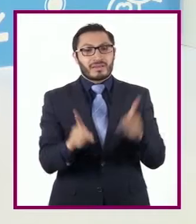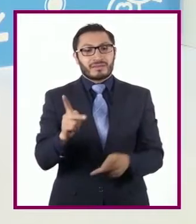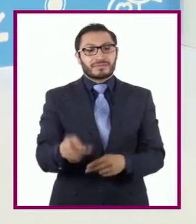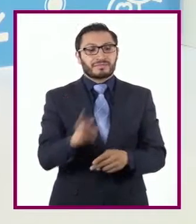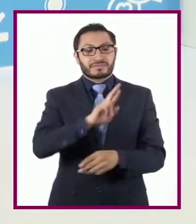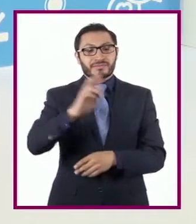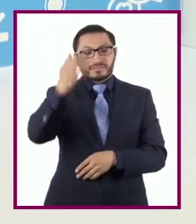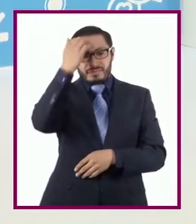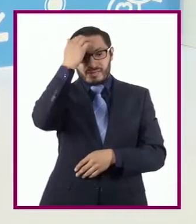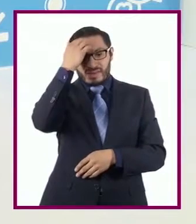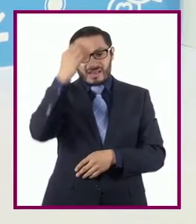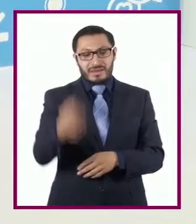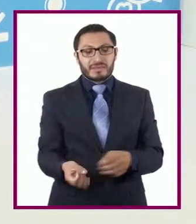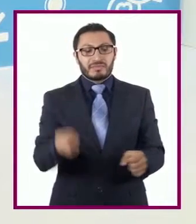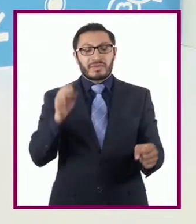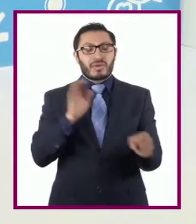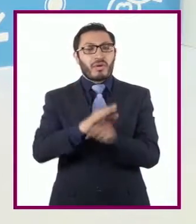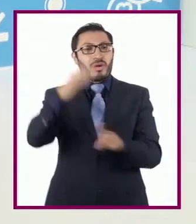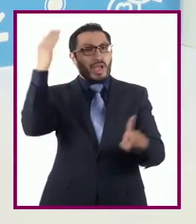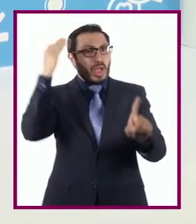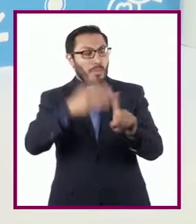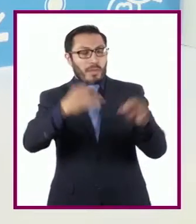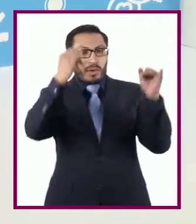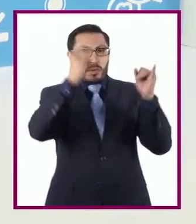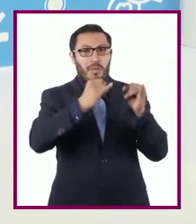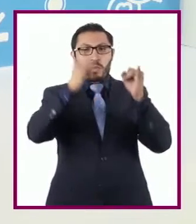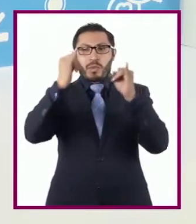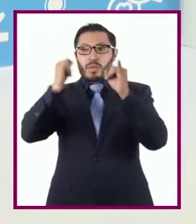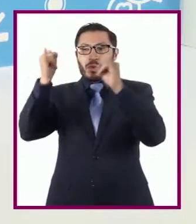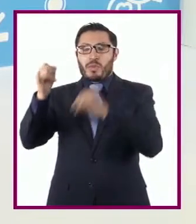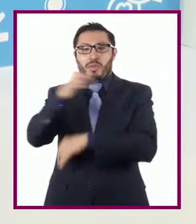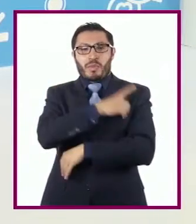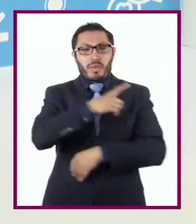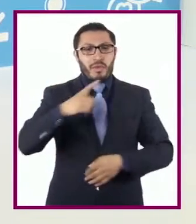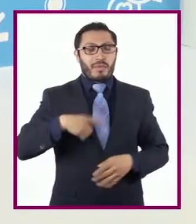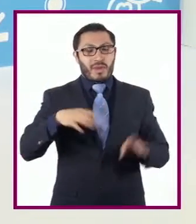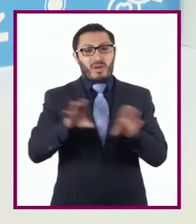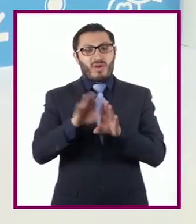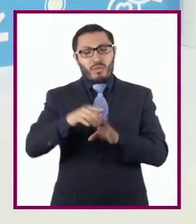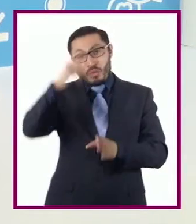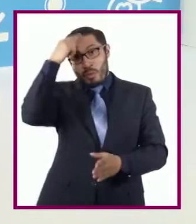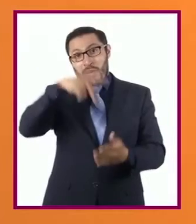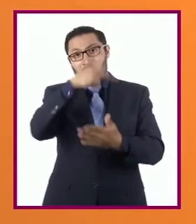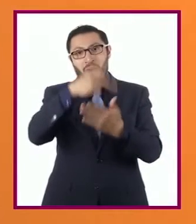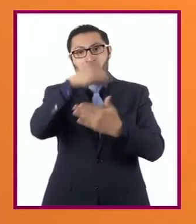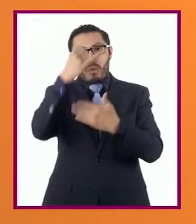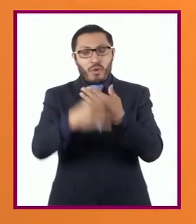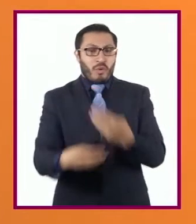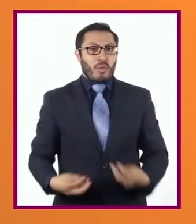las potencialidades personales que se deben considerar para planear un proyecto de vida.